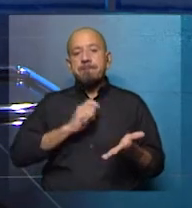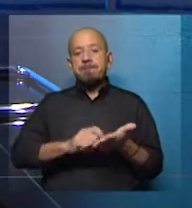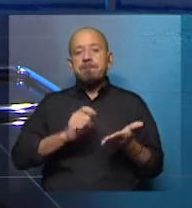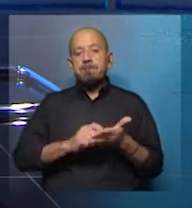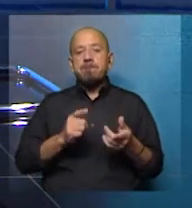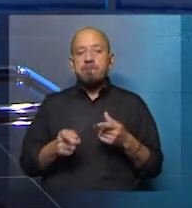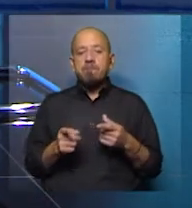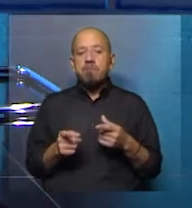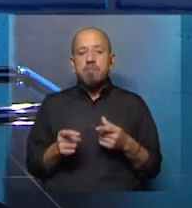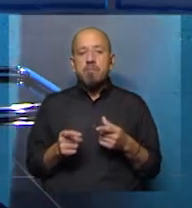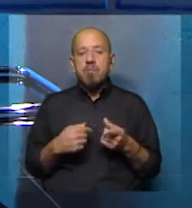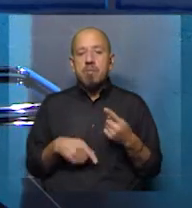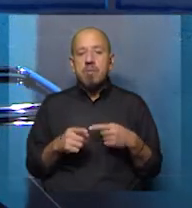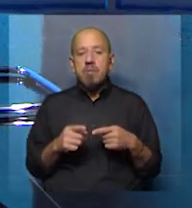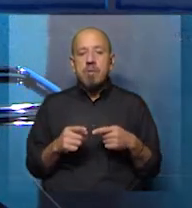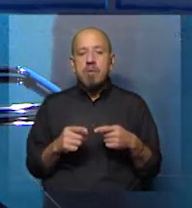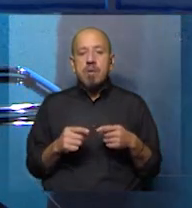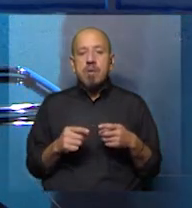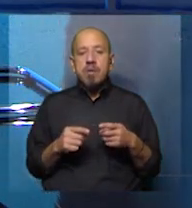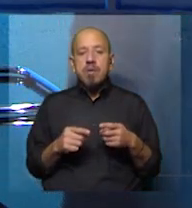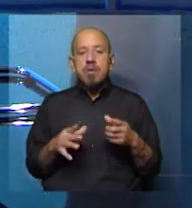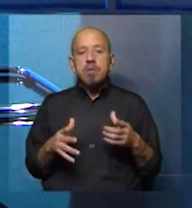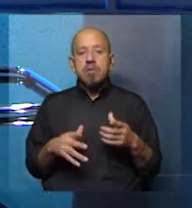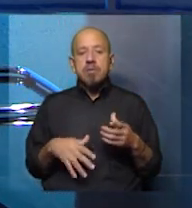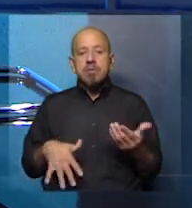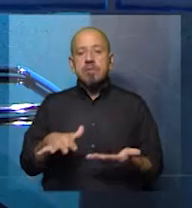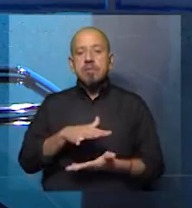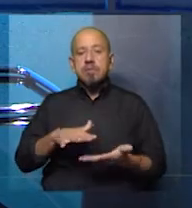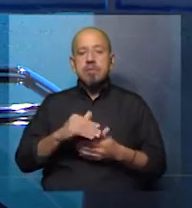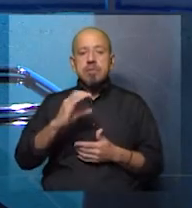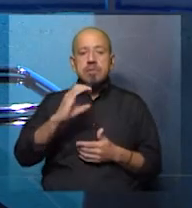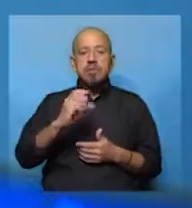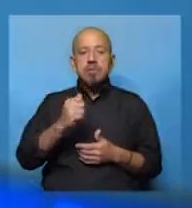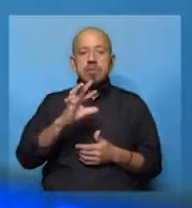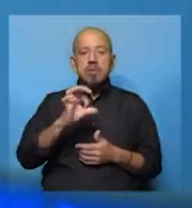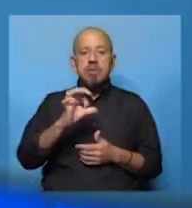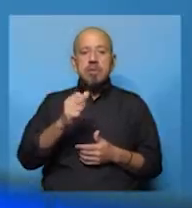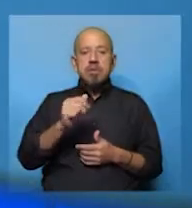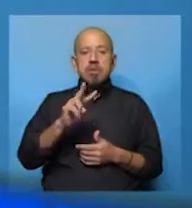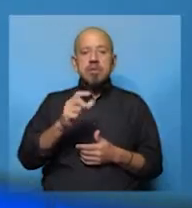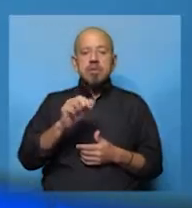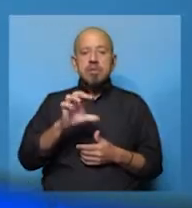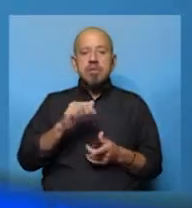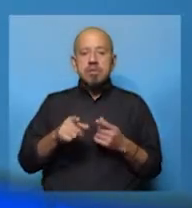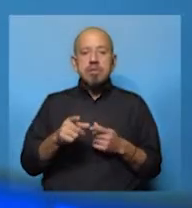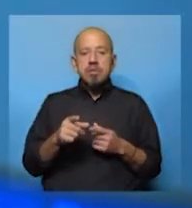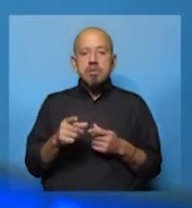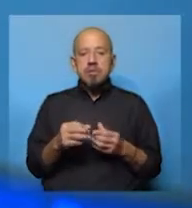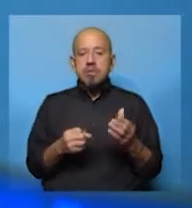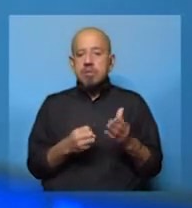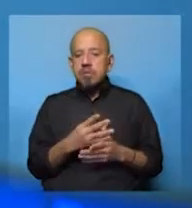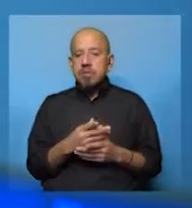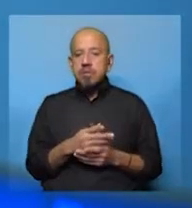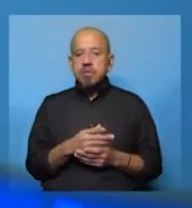plan y las primeras obras verdad la plaza cavle la policlínica nueva el